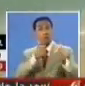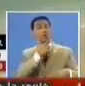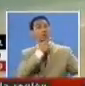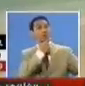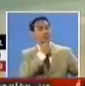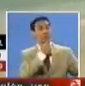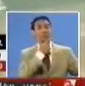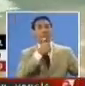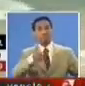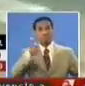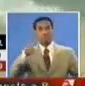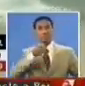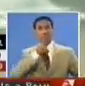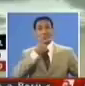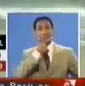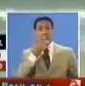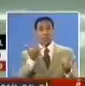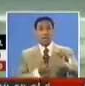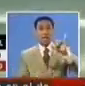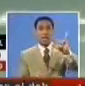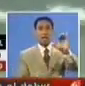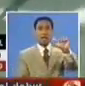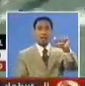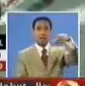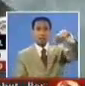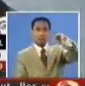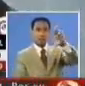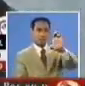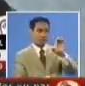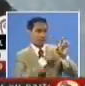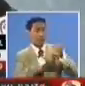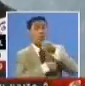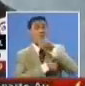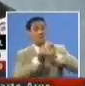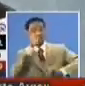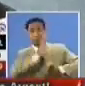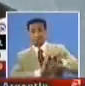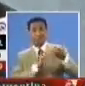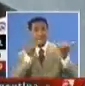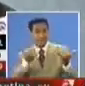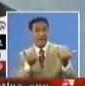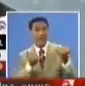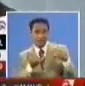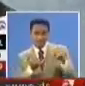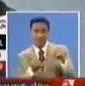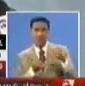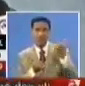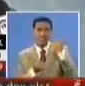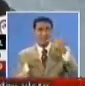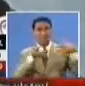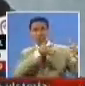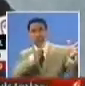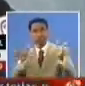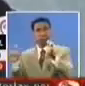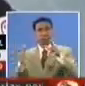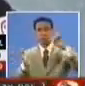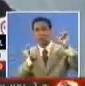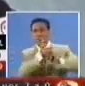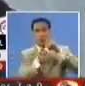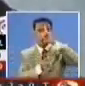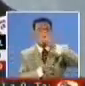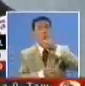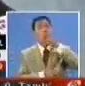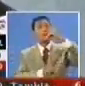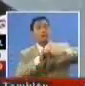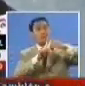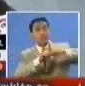condiciones, ya en el Yaque pues tenemos muy buen nivel y viento todo el año, buen clima,